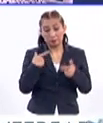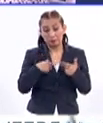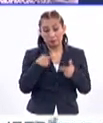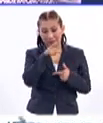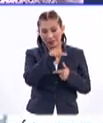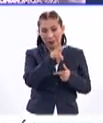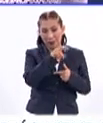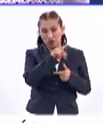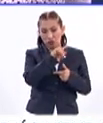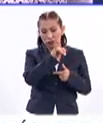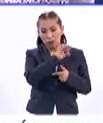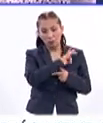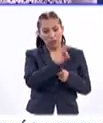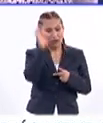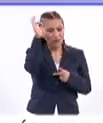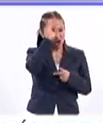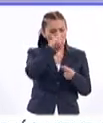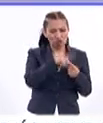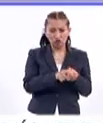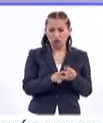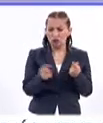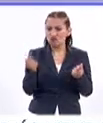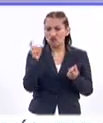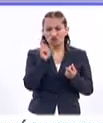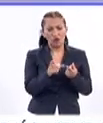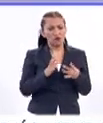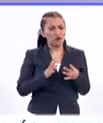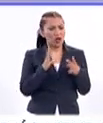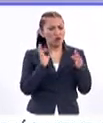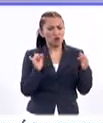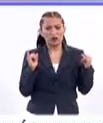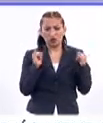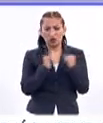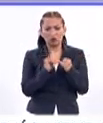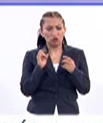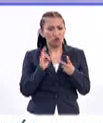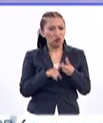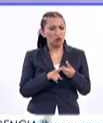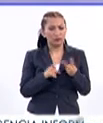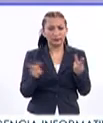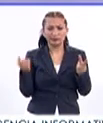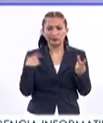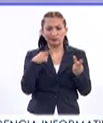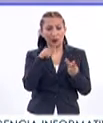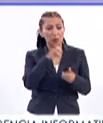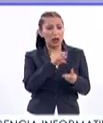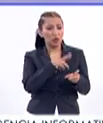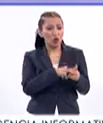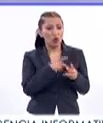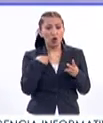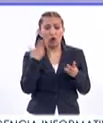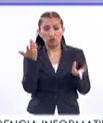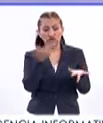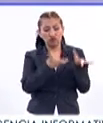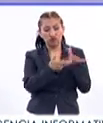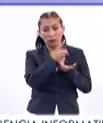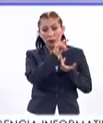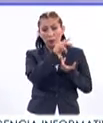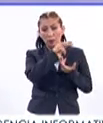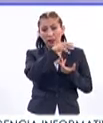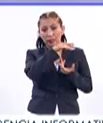como Vasconcelos, ser filósofo, ser fundador de instituciones, ser embajador o diplomático.